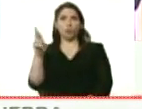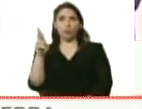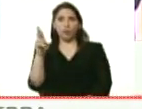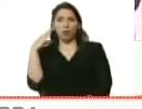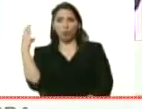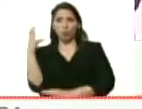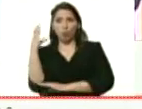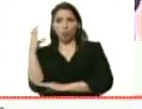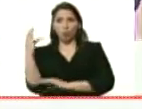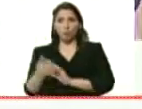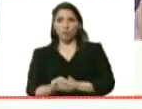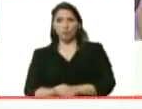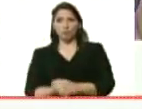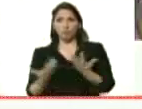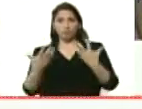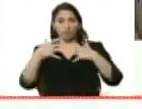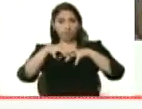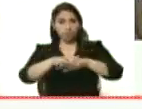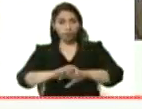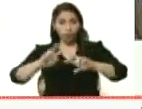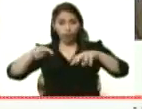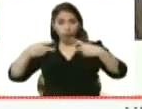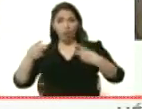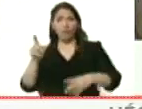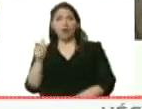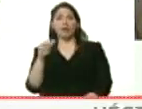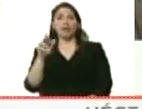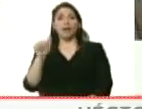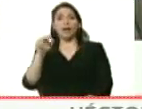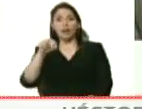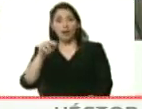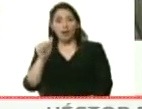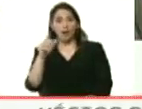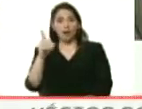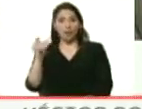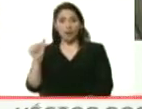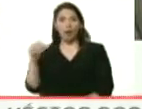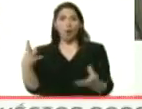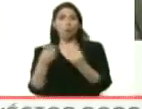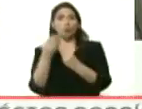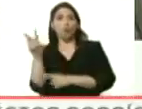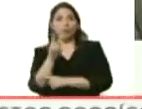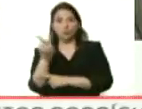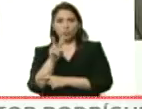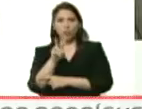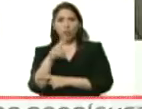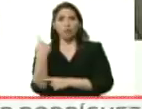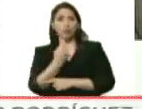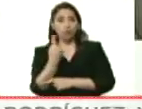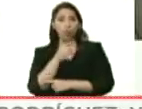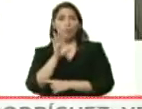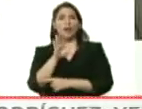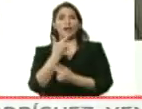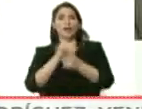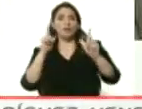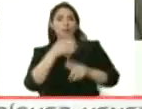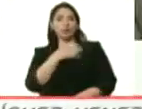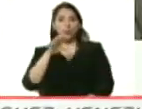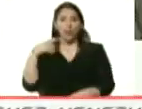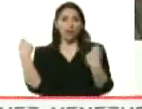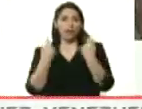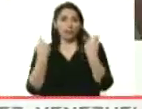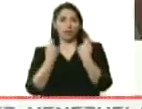Colombia, con la integración de Nueva Granada con Venezuela como una sola nación libre y soberana. La campaña de Nueva